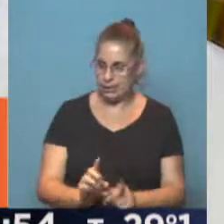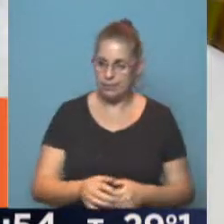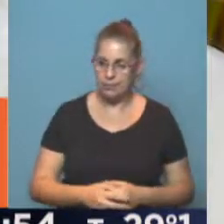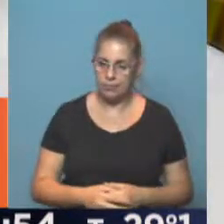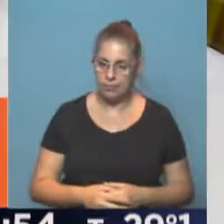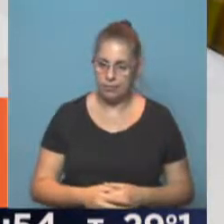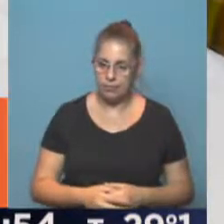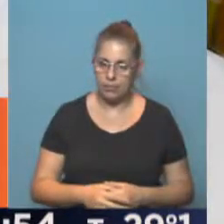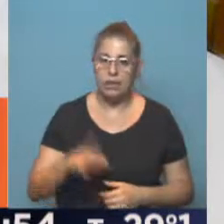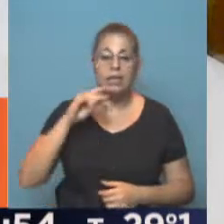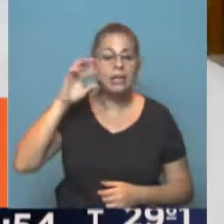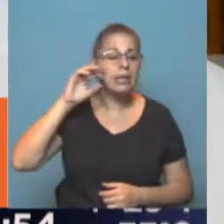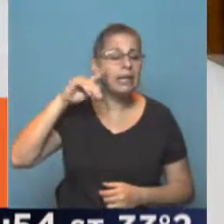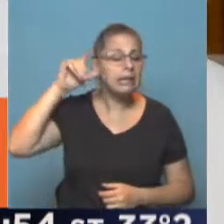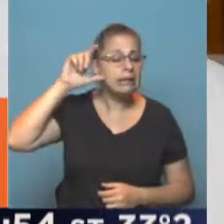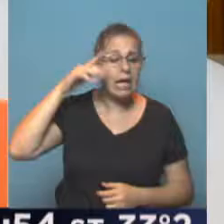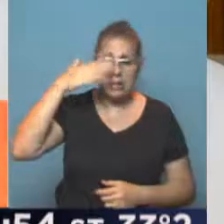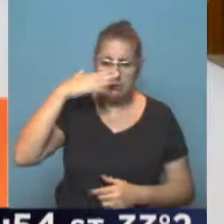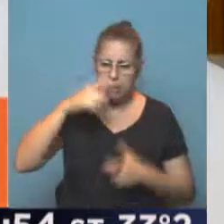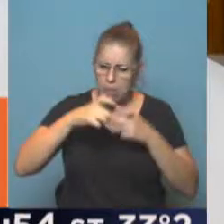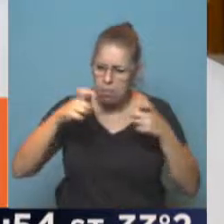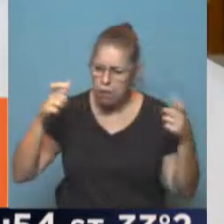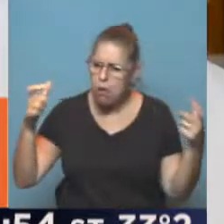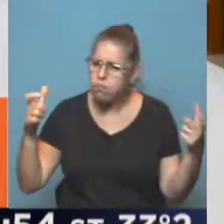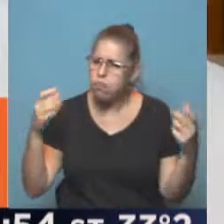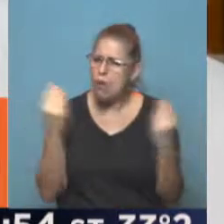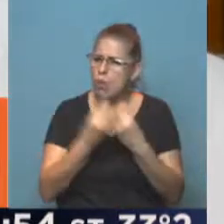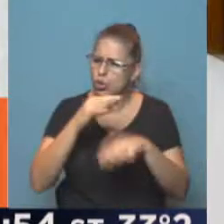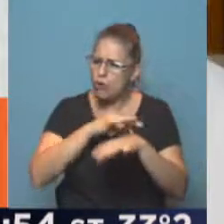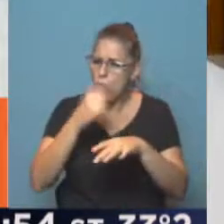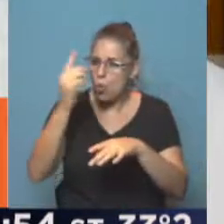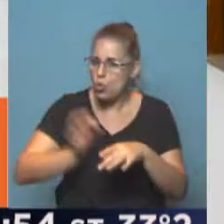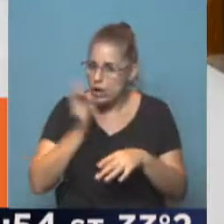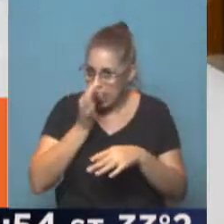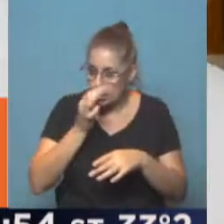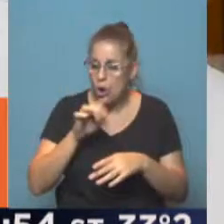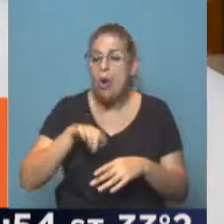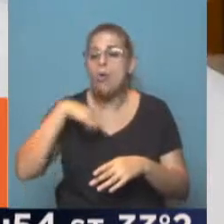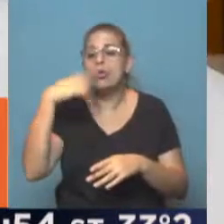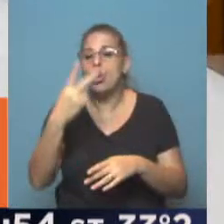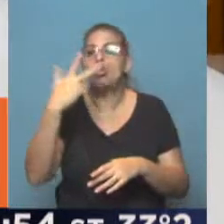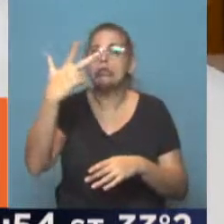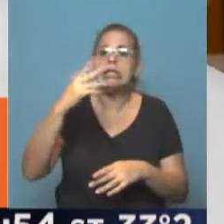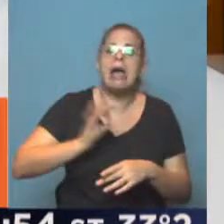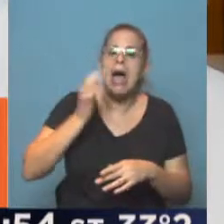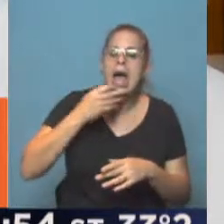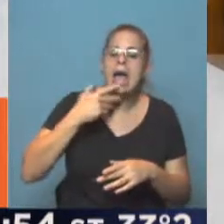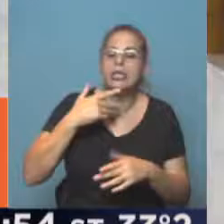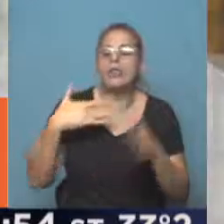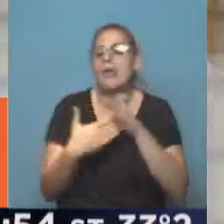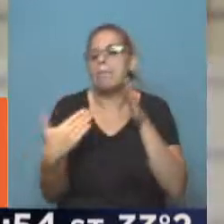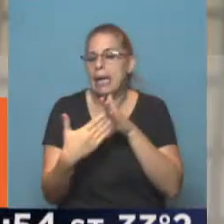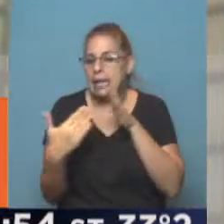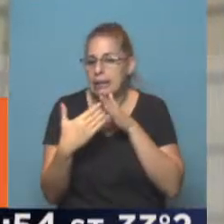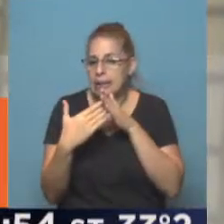normalmente el dengue luego de tener un gran número de casos un año normalmente por uno o dos o tres años dependiendo las